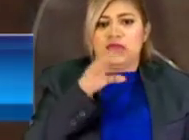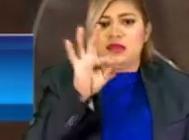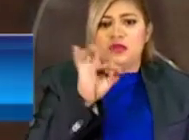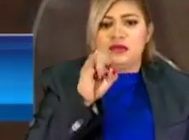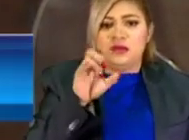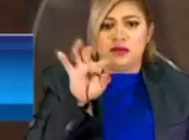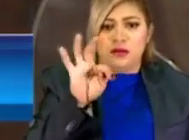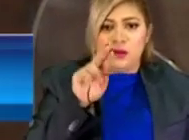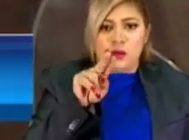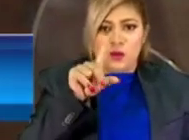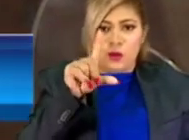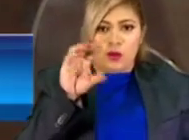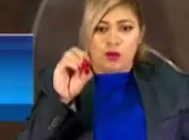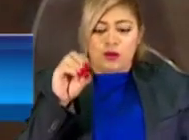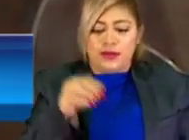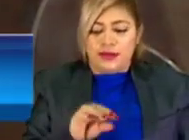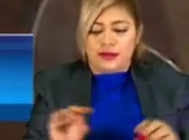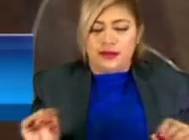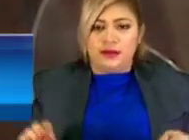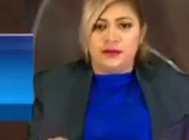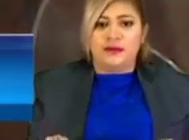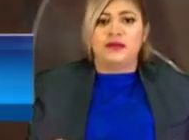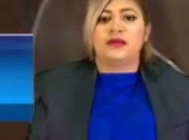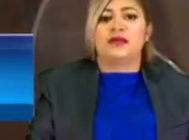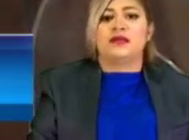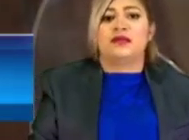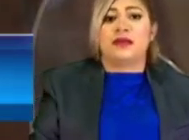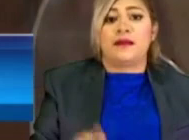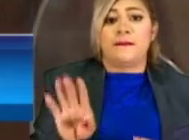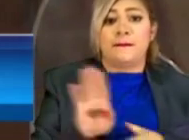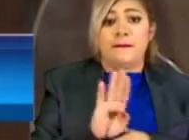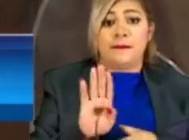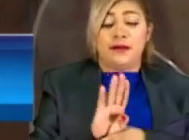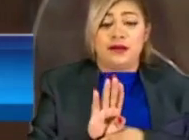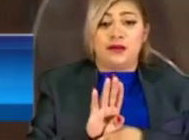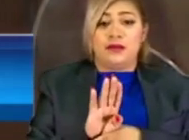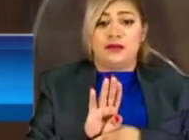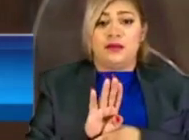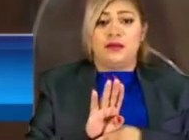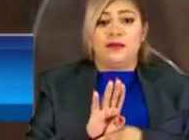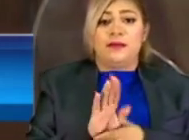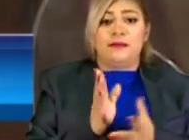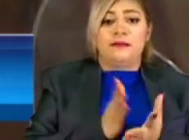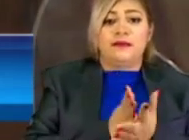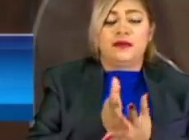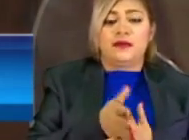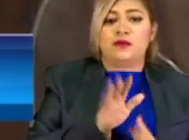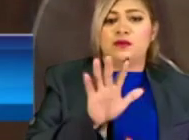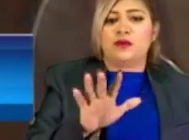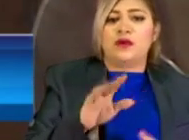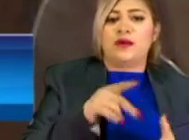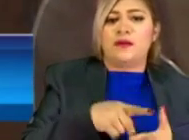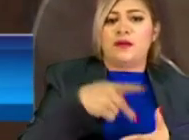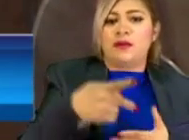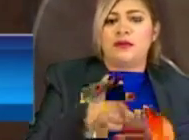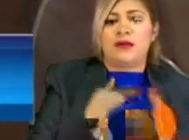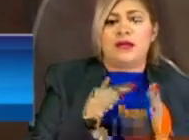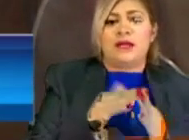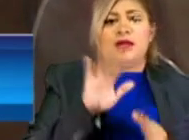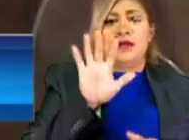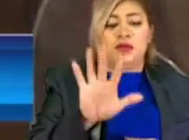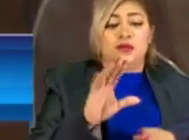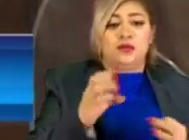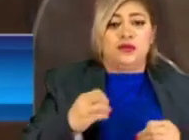Por otro lado, el Banco Hipotecario Nacional, a través de su programa Tu Casa, Tu